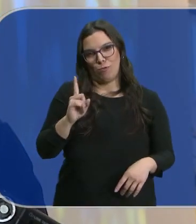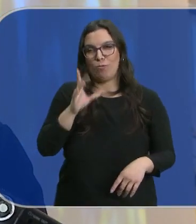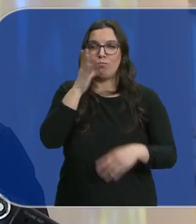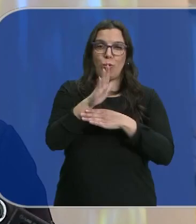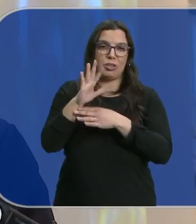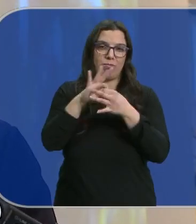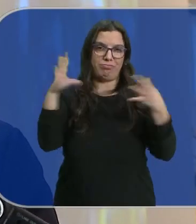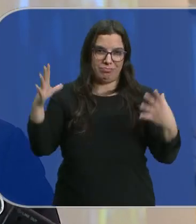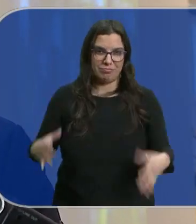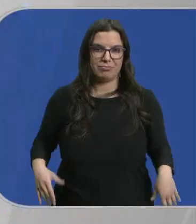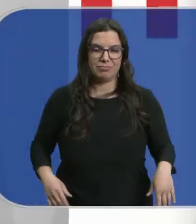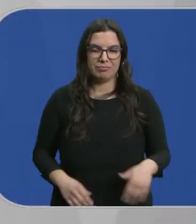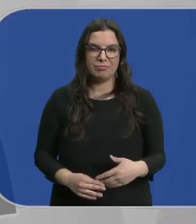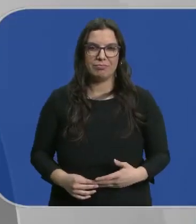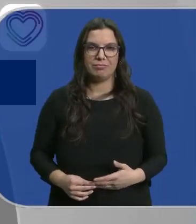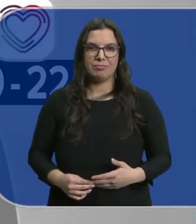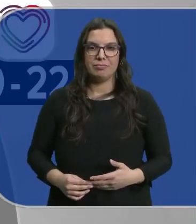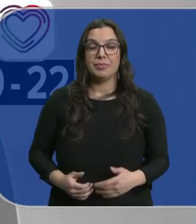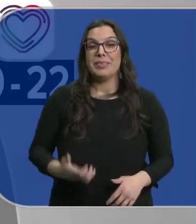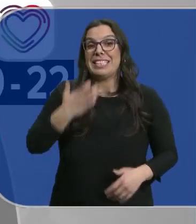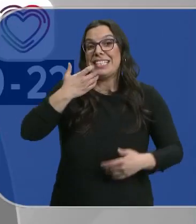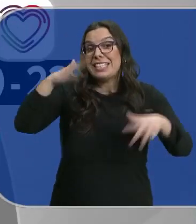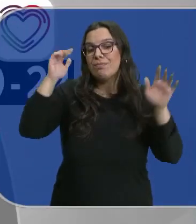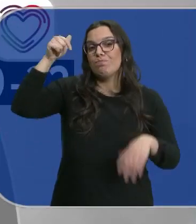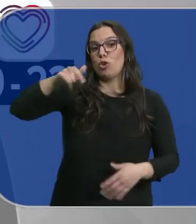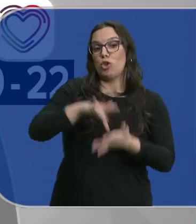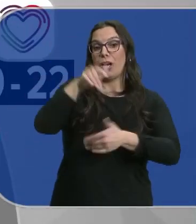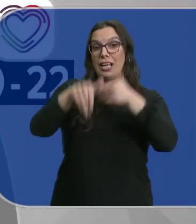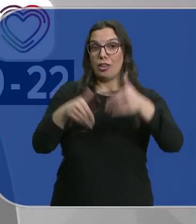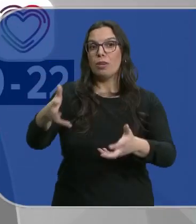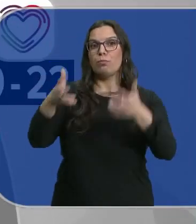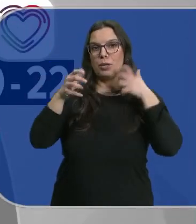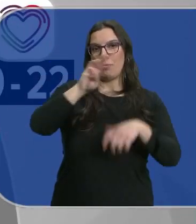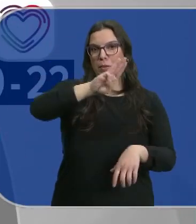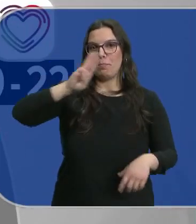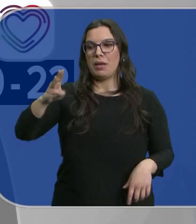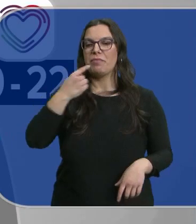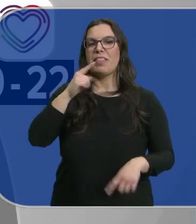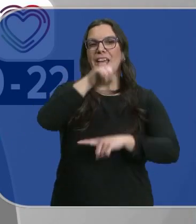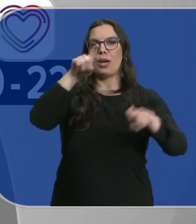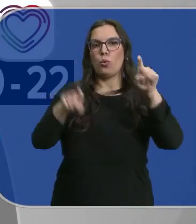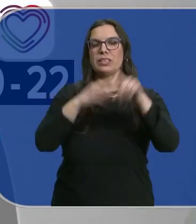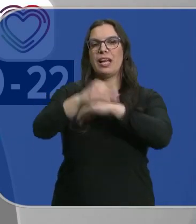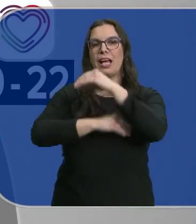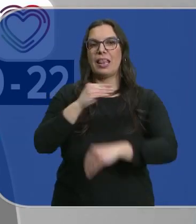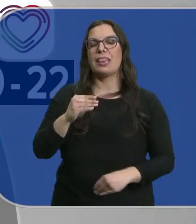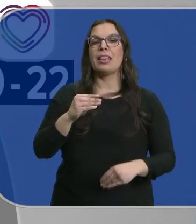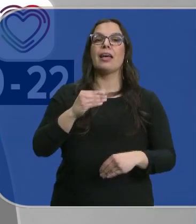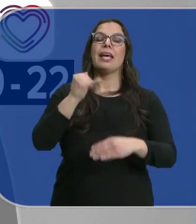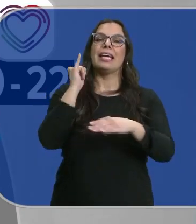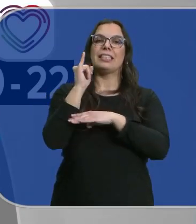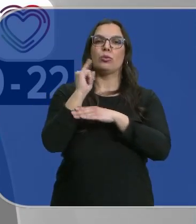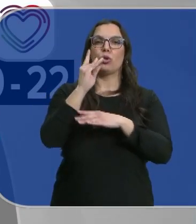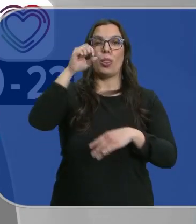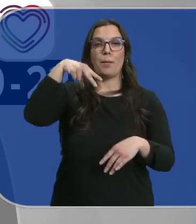hacer propuestas. Si hoy se celebraran elecciones, las ganaría el Partido Popular, según esta encuesta del Instituto DIM para el Diario de